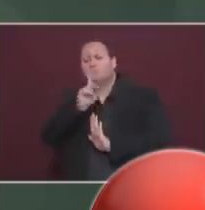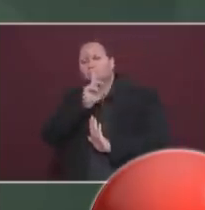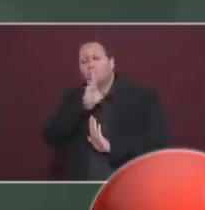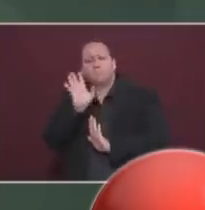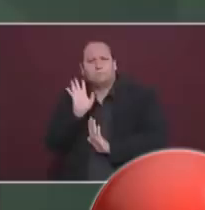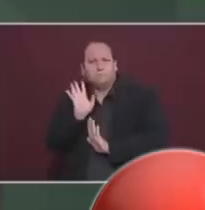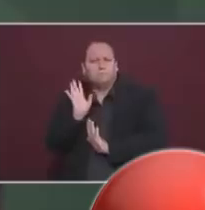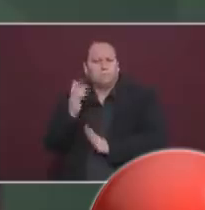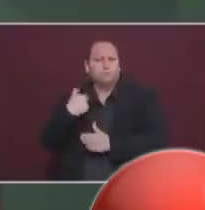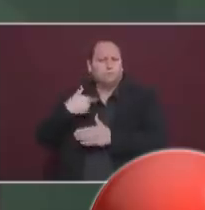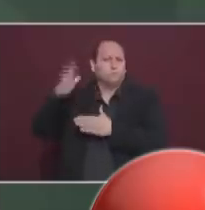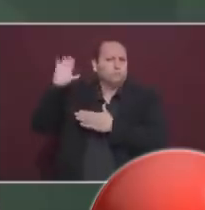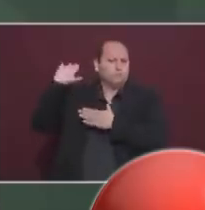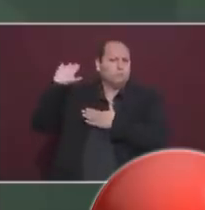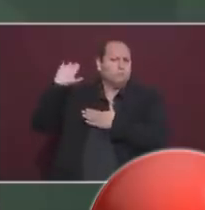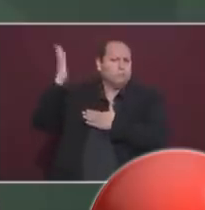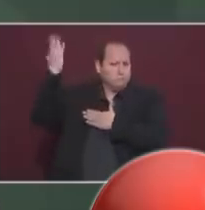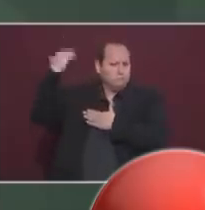Desde